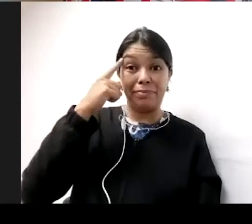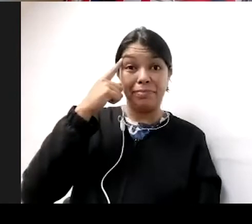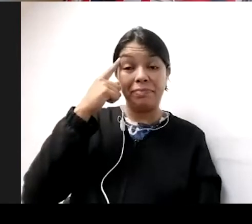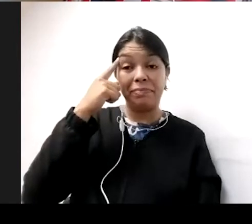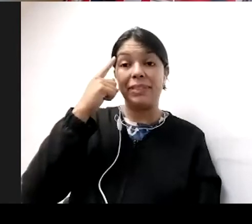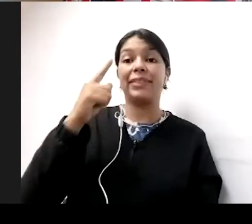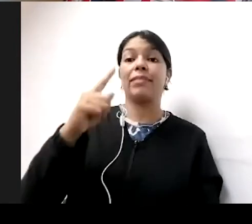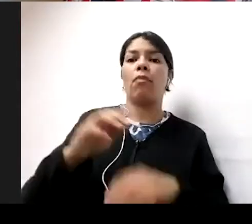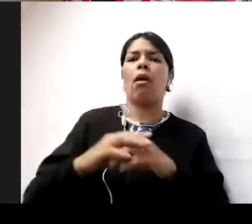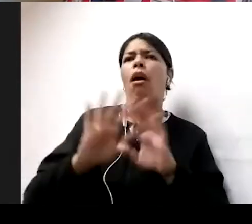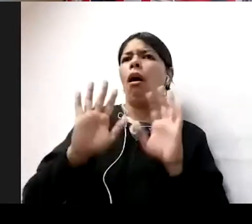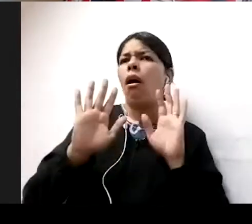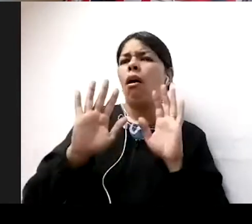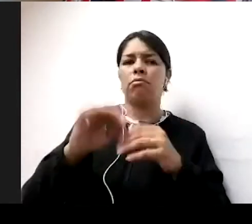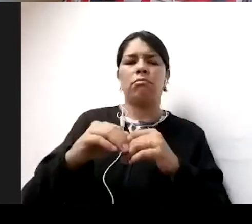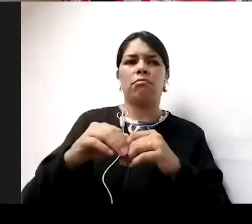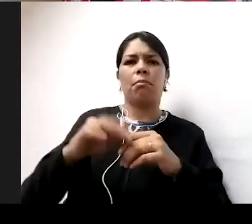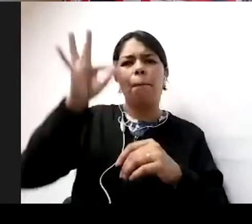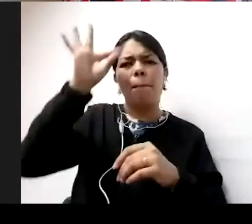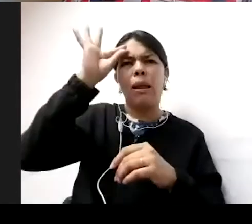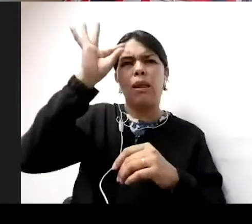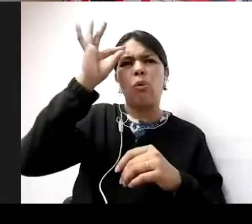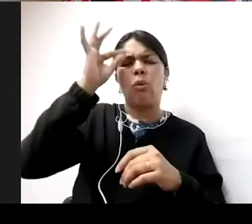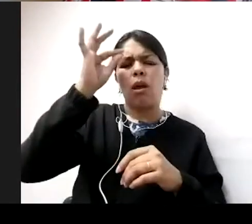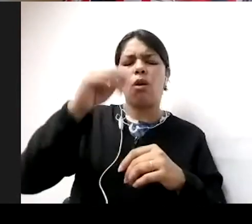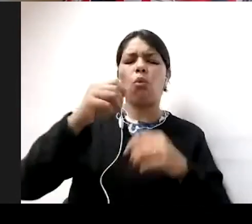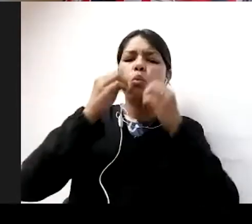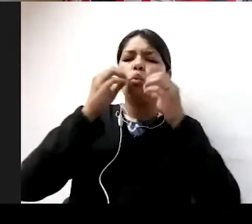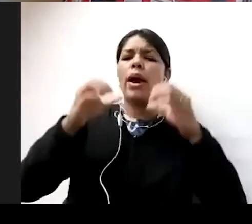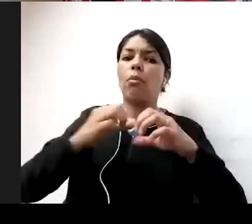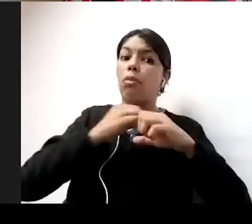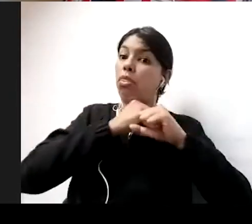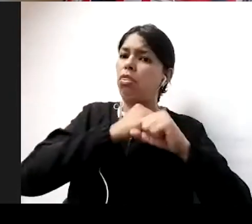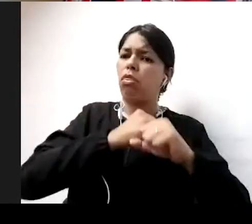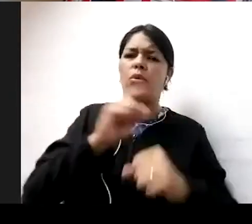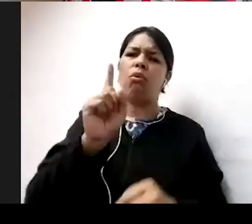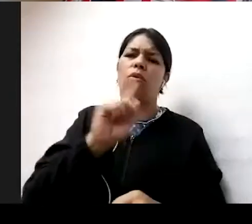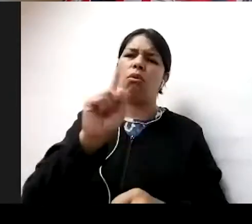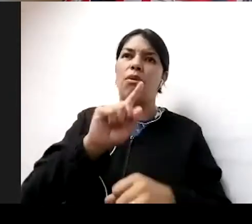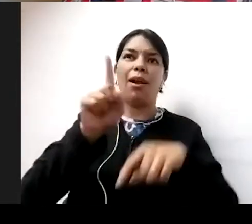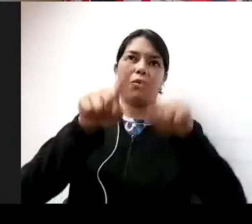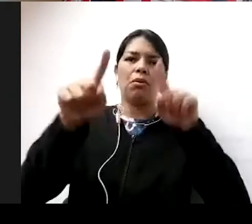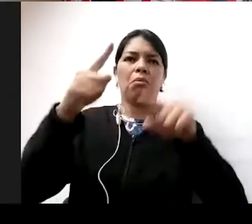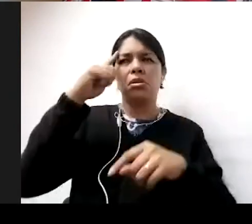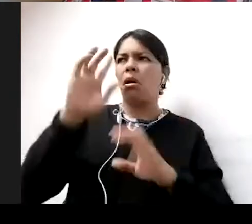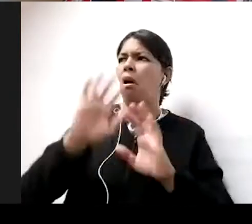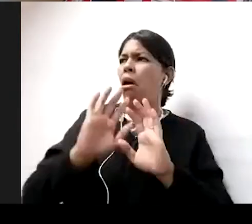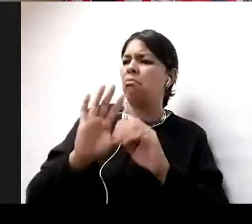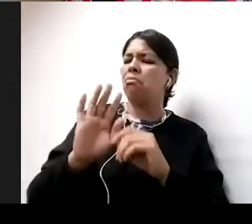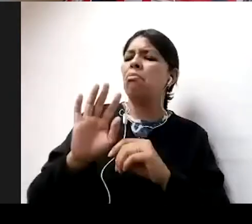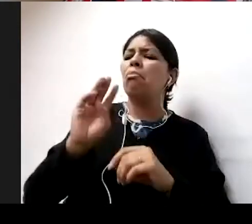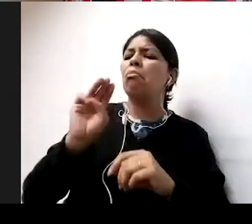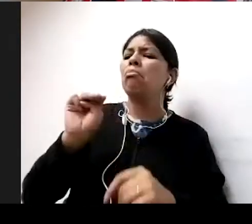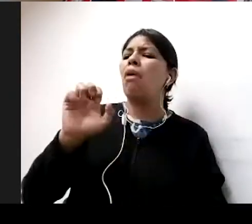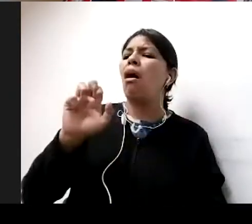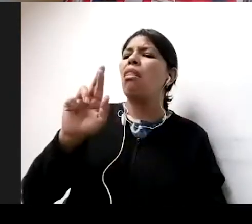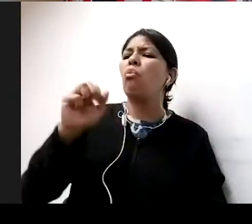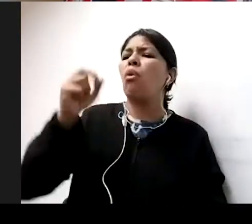que no genera una adicción física, pensando que es inofensivo porque pasa por alto que genera